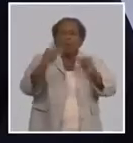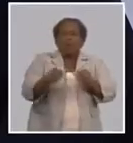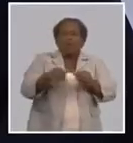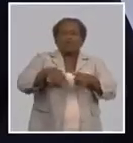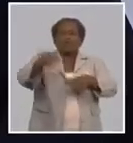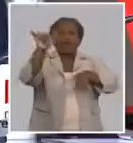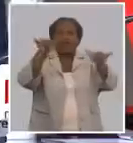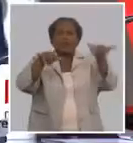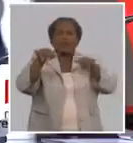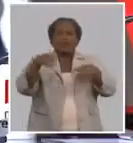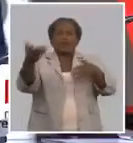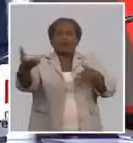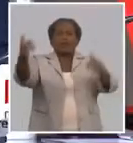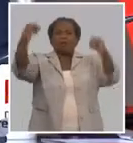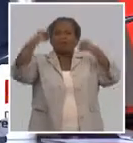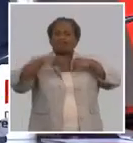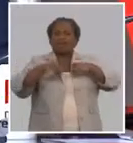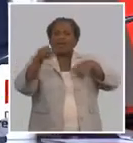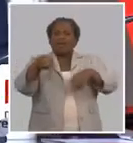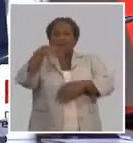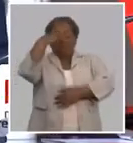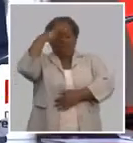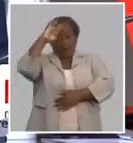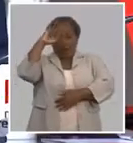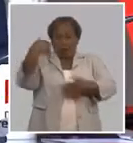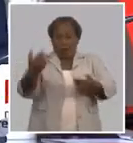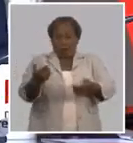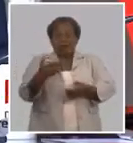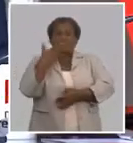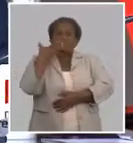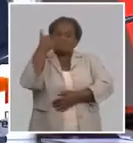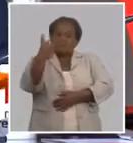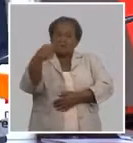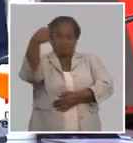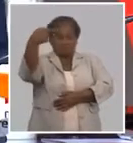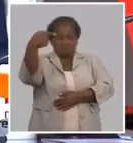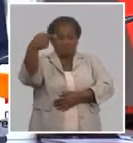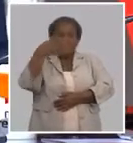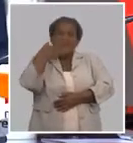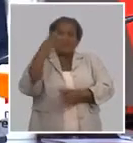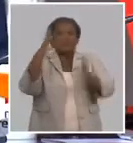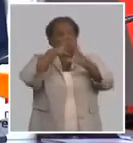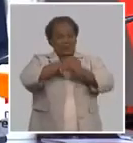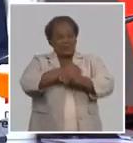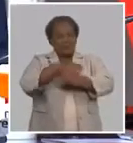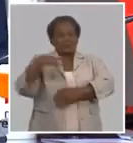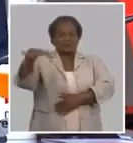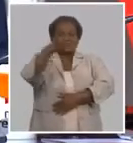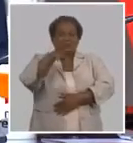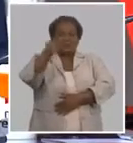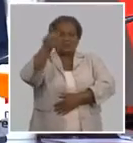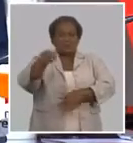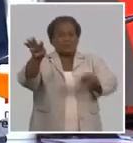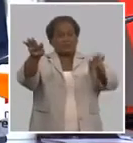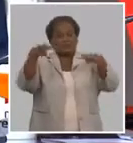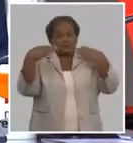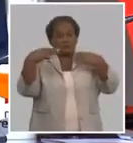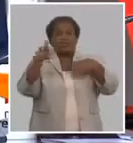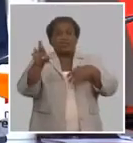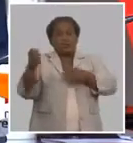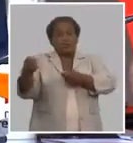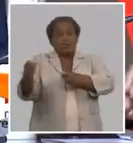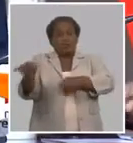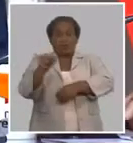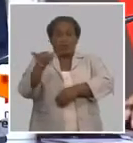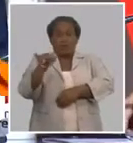a nuestro país bien en primer lugar buenas noches a todos los televidentes y radioyentes